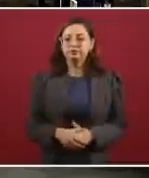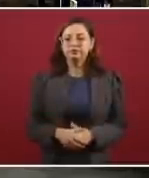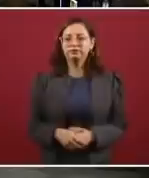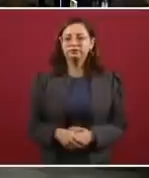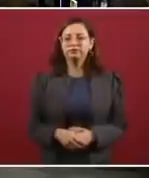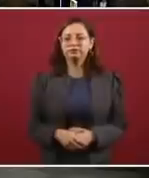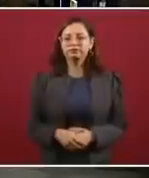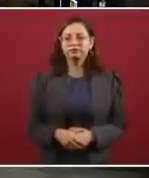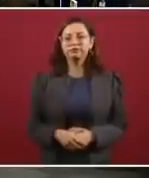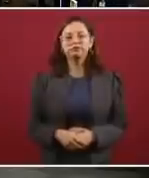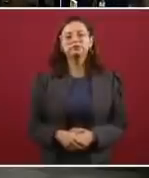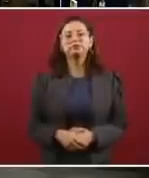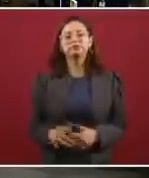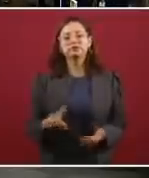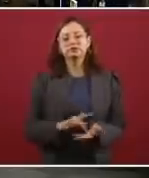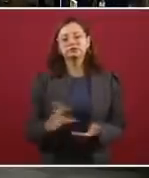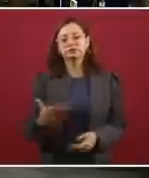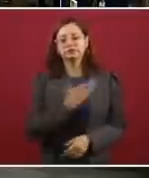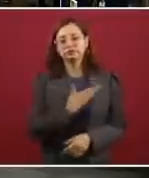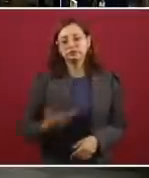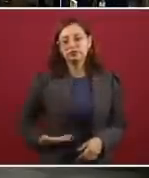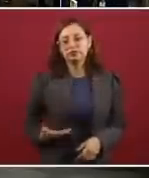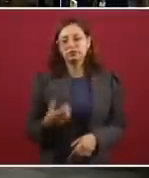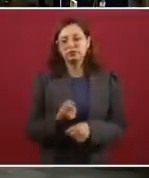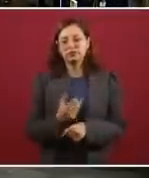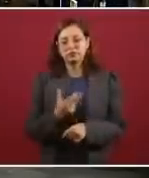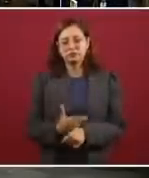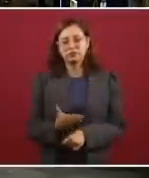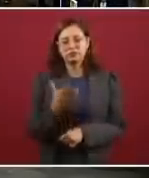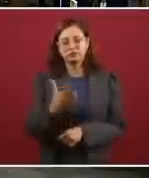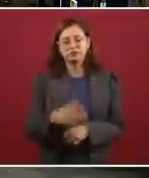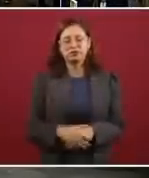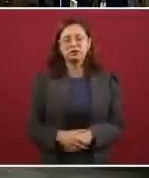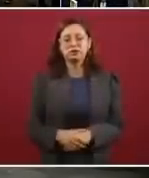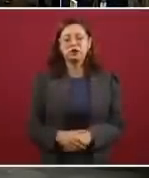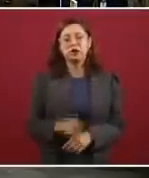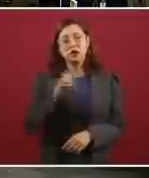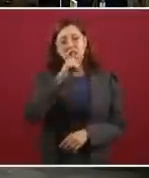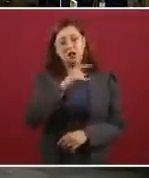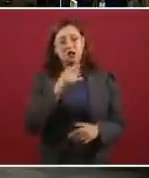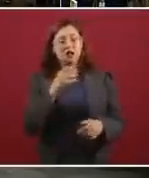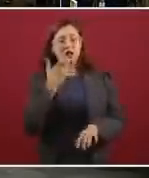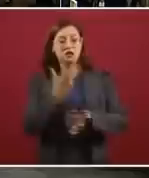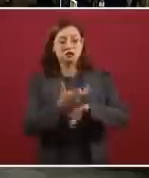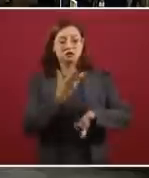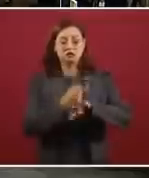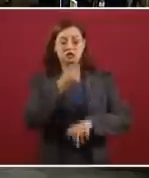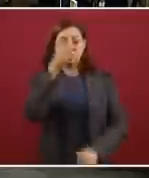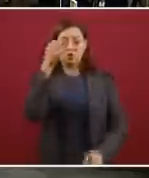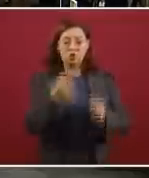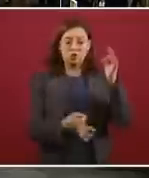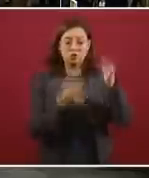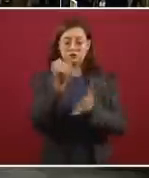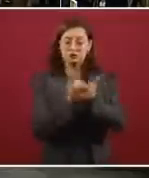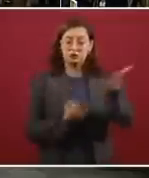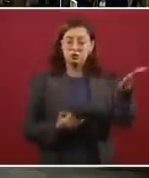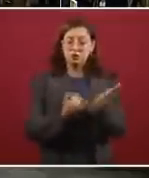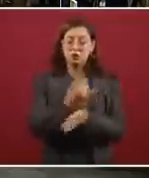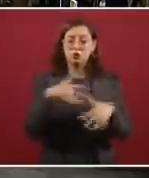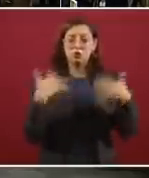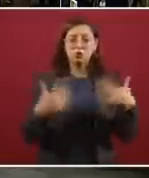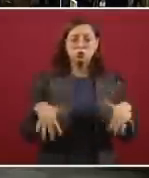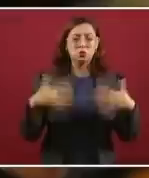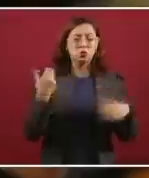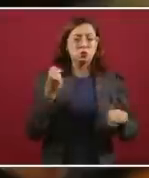Gracias, presidente. Canciller, la decisión que toma la Suprema Corte de Estados Unidos el día de ayer es un gran impacto.